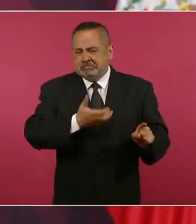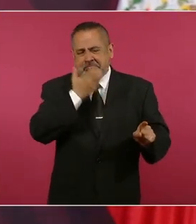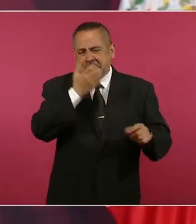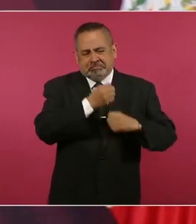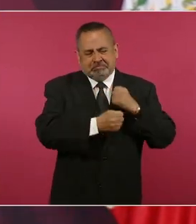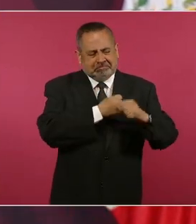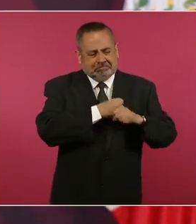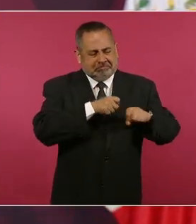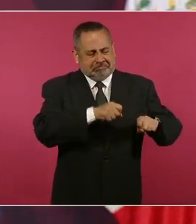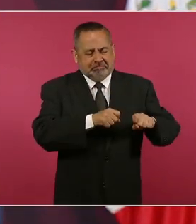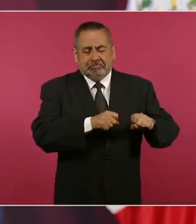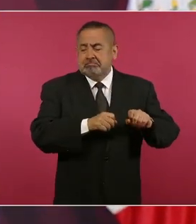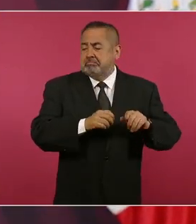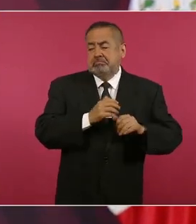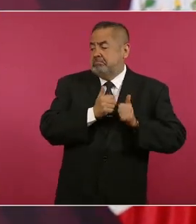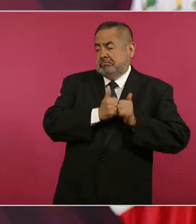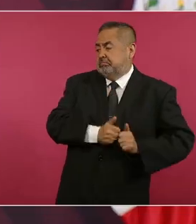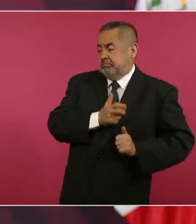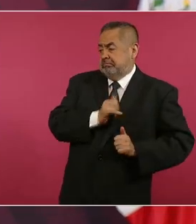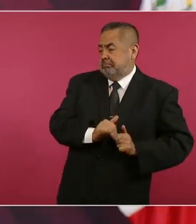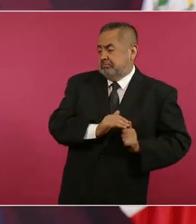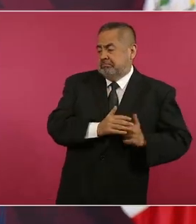conservador o conservadora,